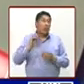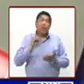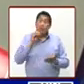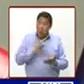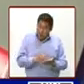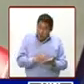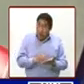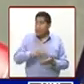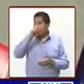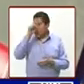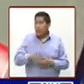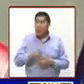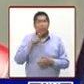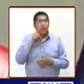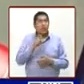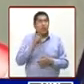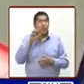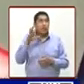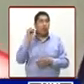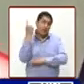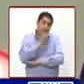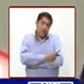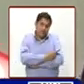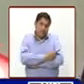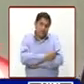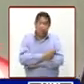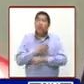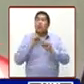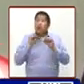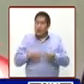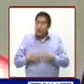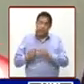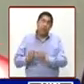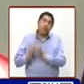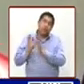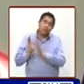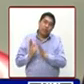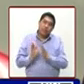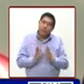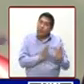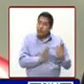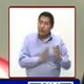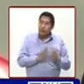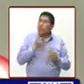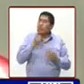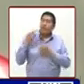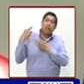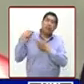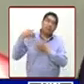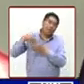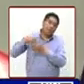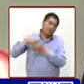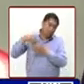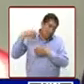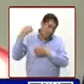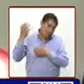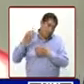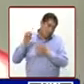por ejemplo, que se tienen 150 días para poder organizar por parte del Tribunal Supremo Electoral,